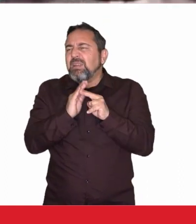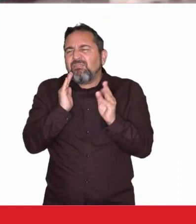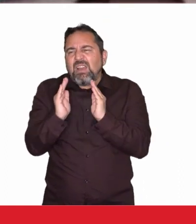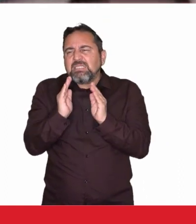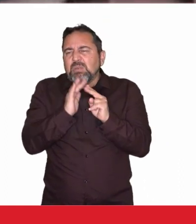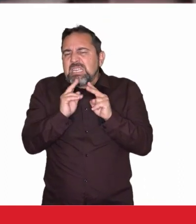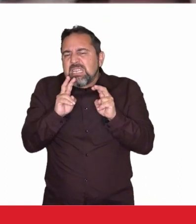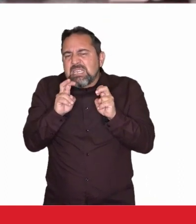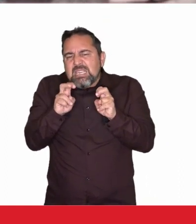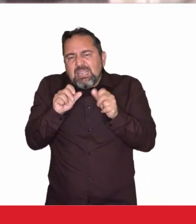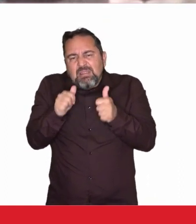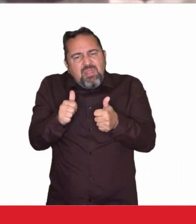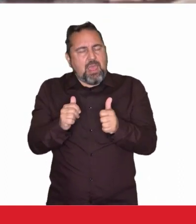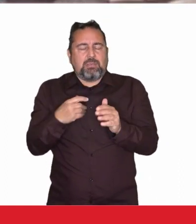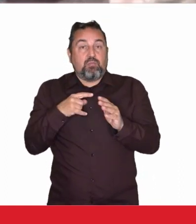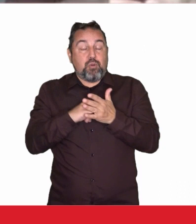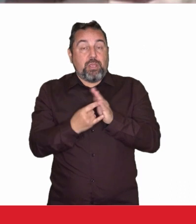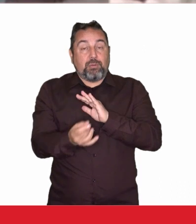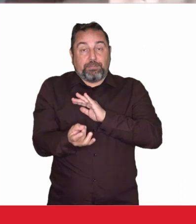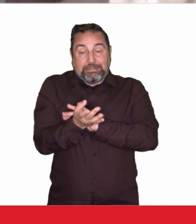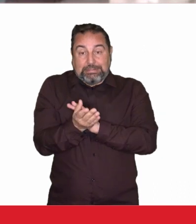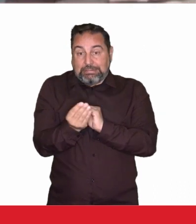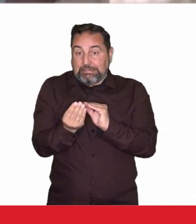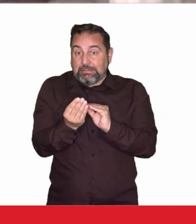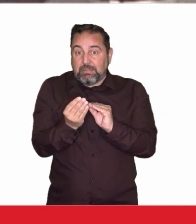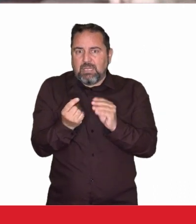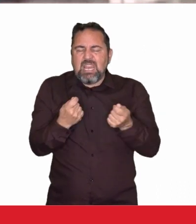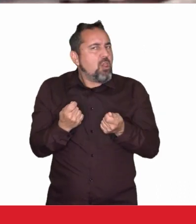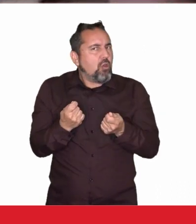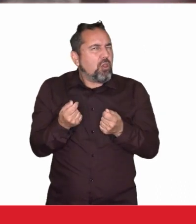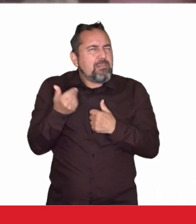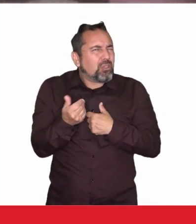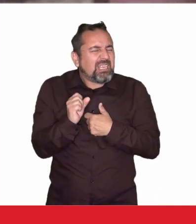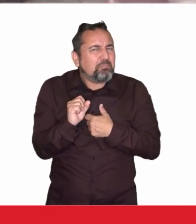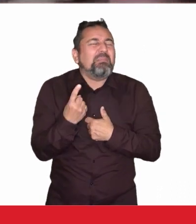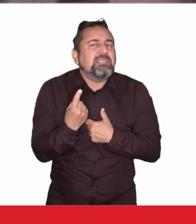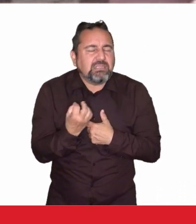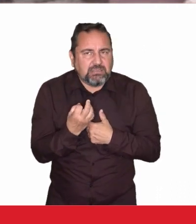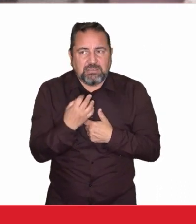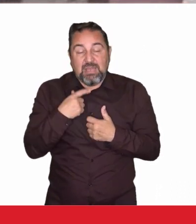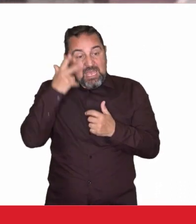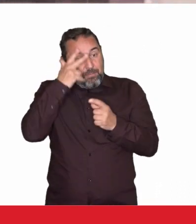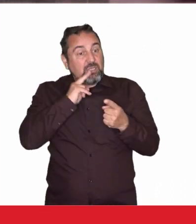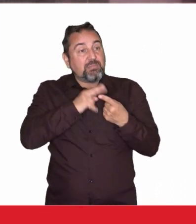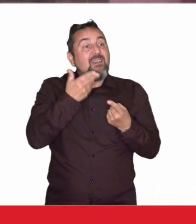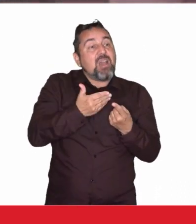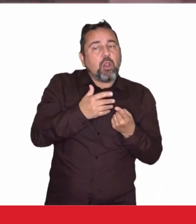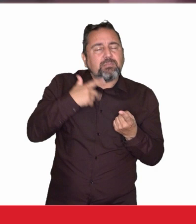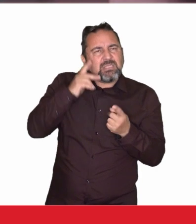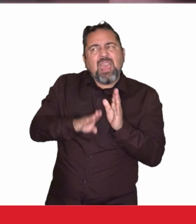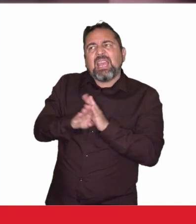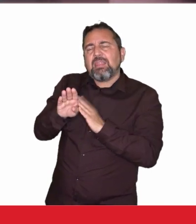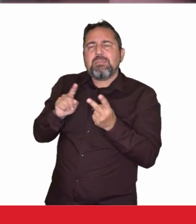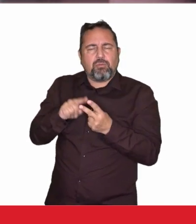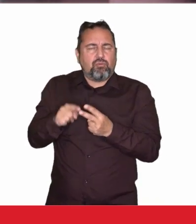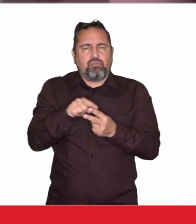decíamos, en las fases muy iniciales del proyecto, cuando ya habéis puesto el negocio, lo más importante es contrastar la hipótesis